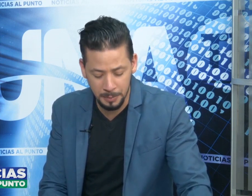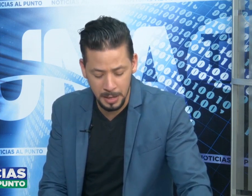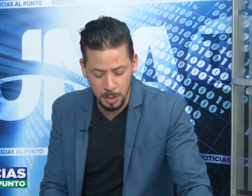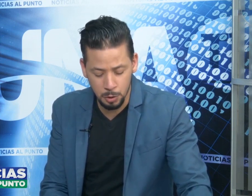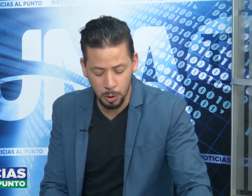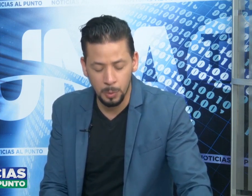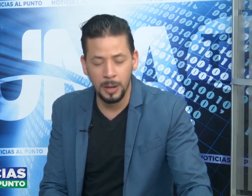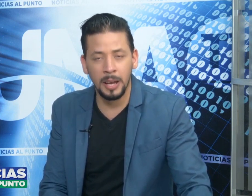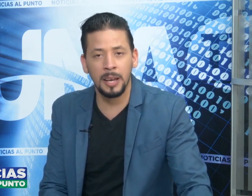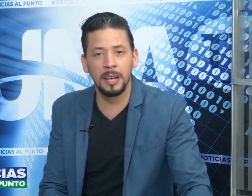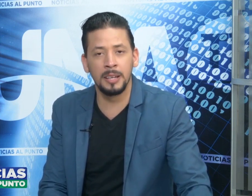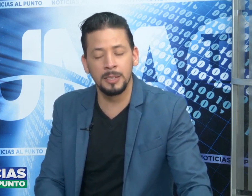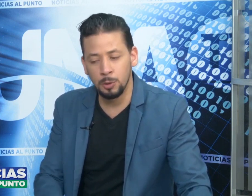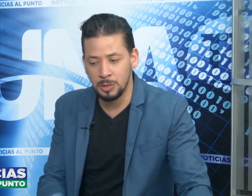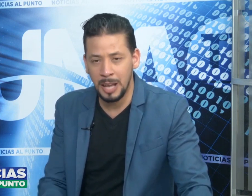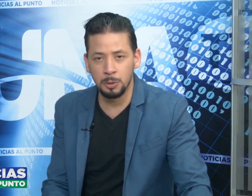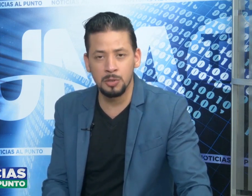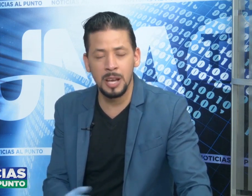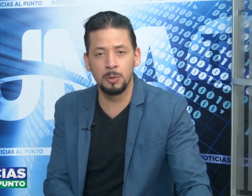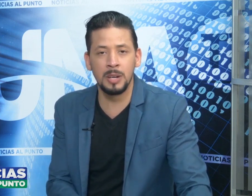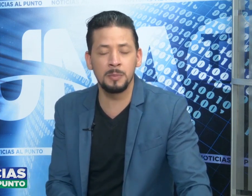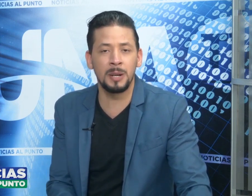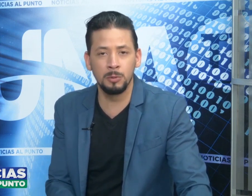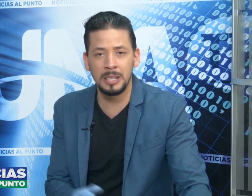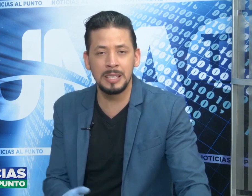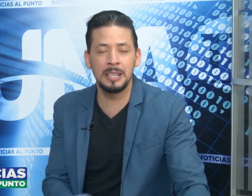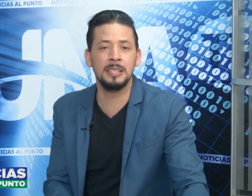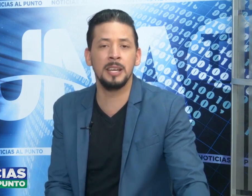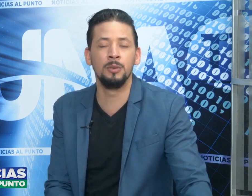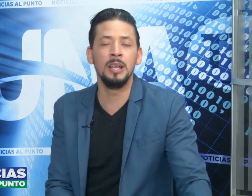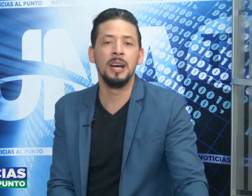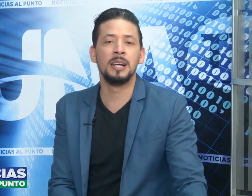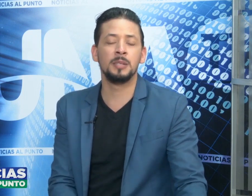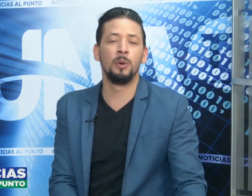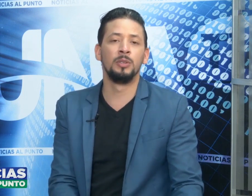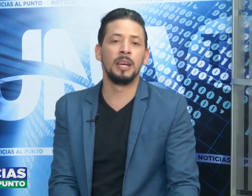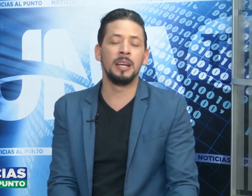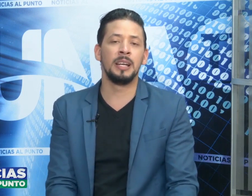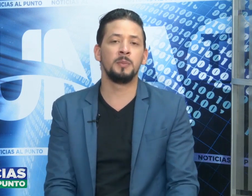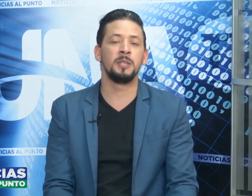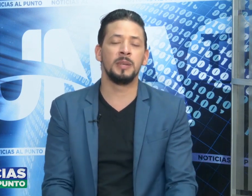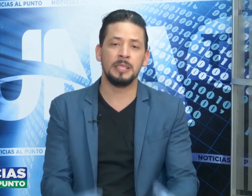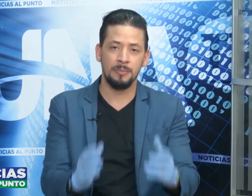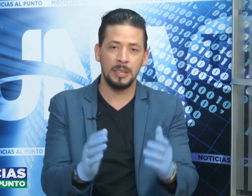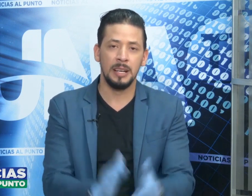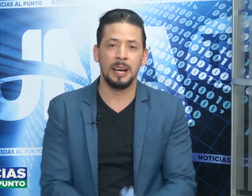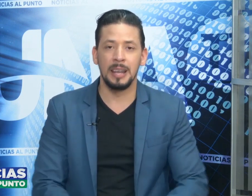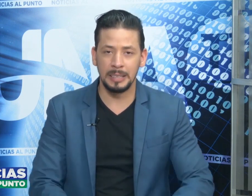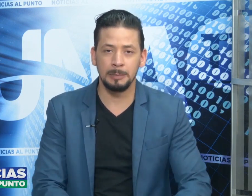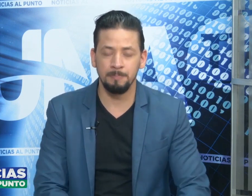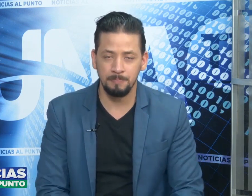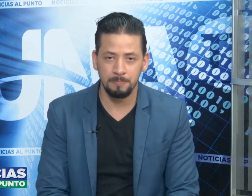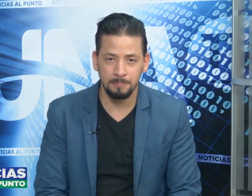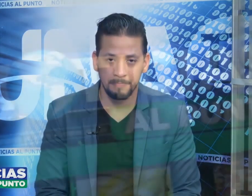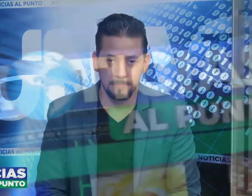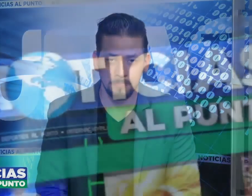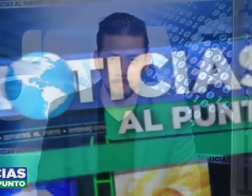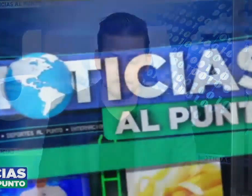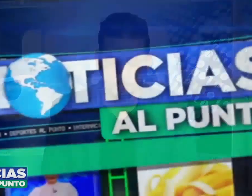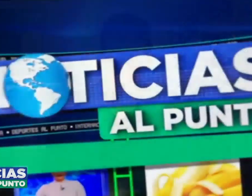quien habla sobre estos datos y algunas preguntas que se le hicieron. Responde las mismas. Adelante.